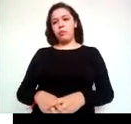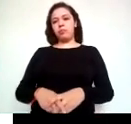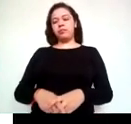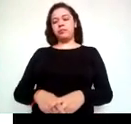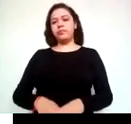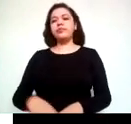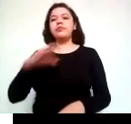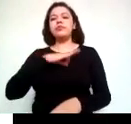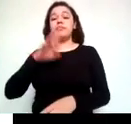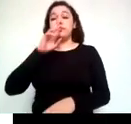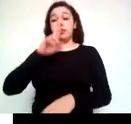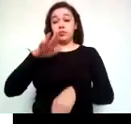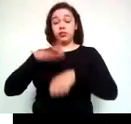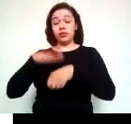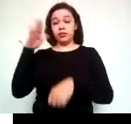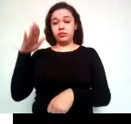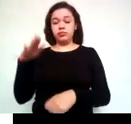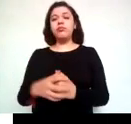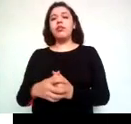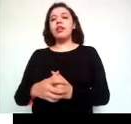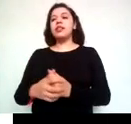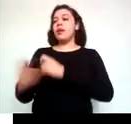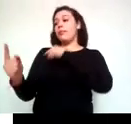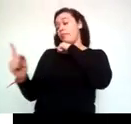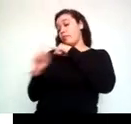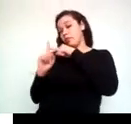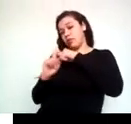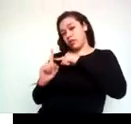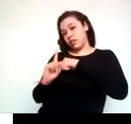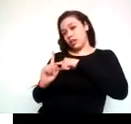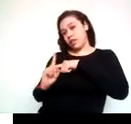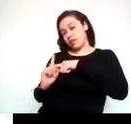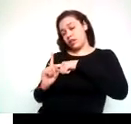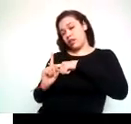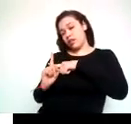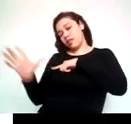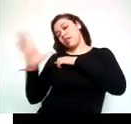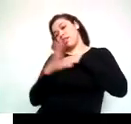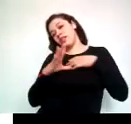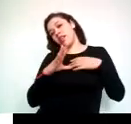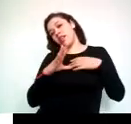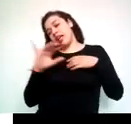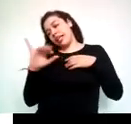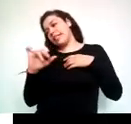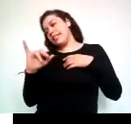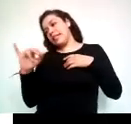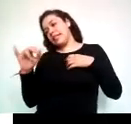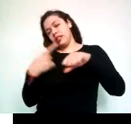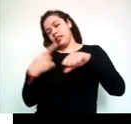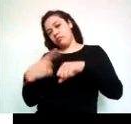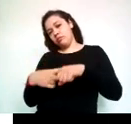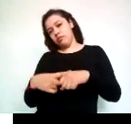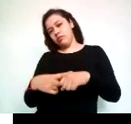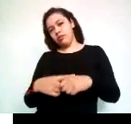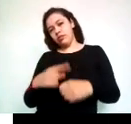más respuestas positivas a que han sufrido este tipo de acontecimientos después de